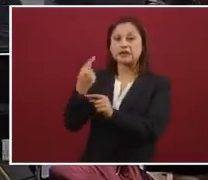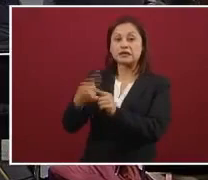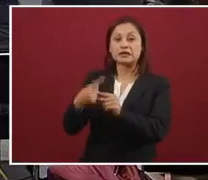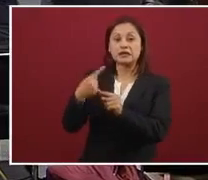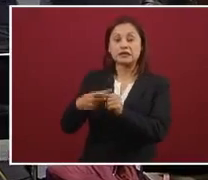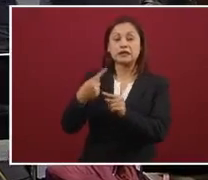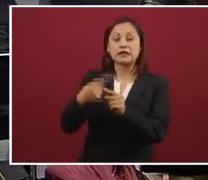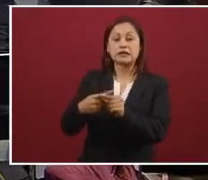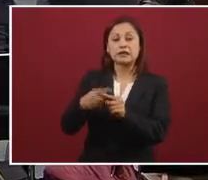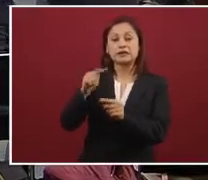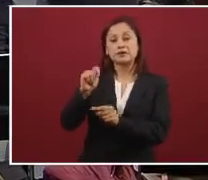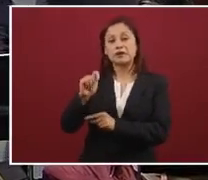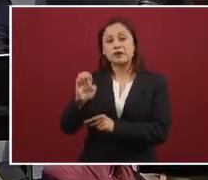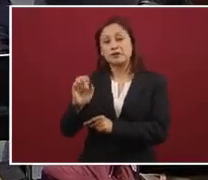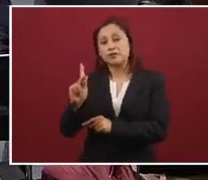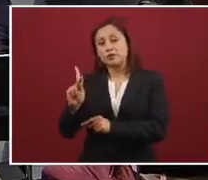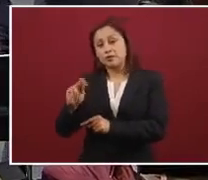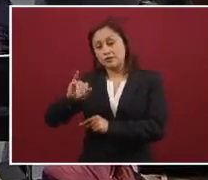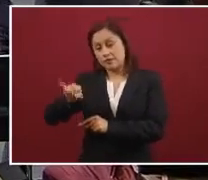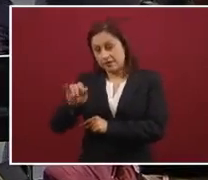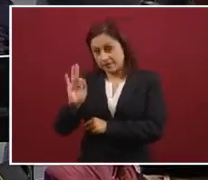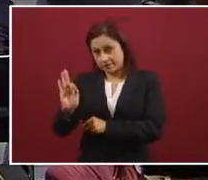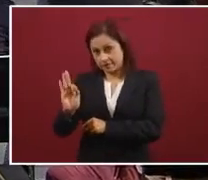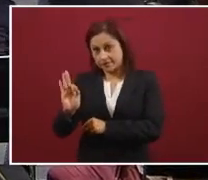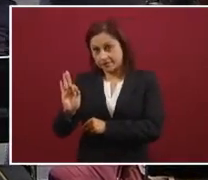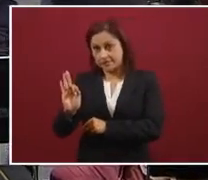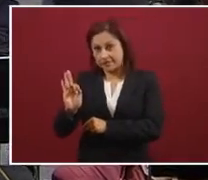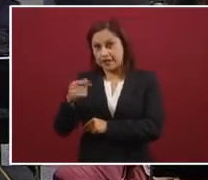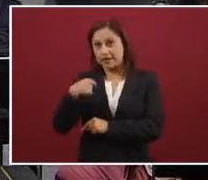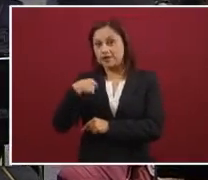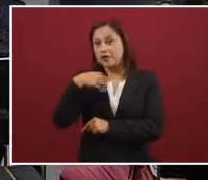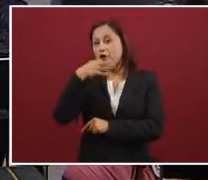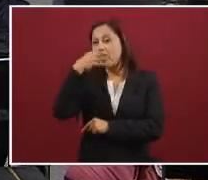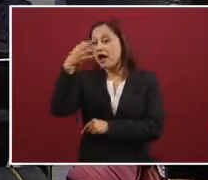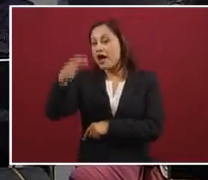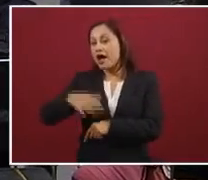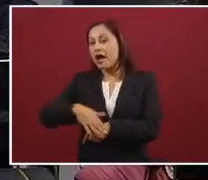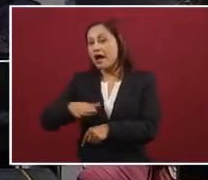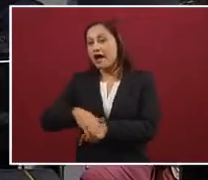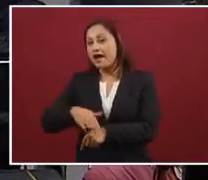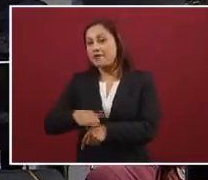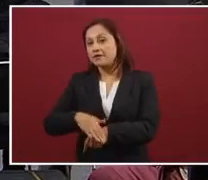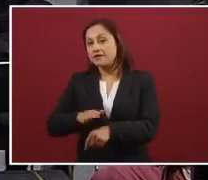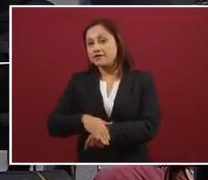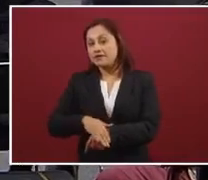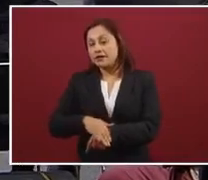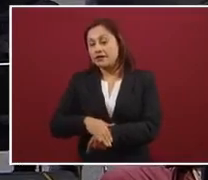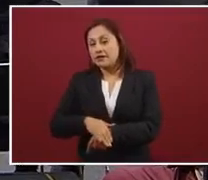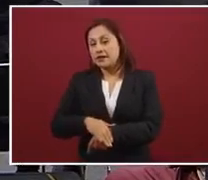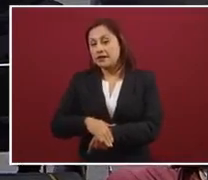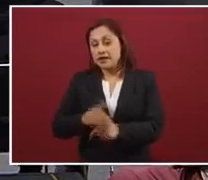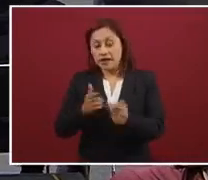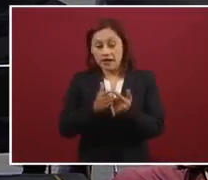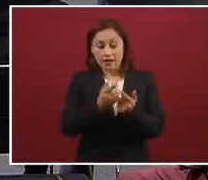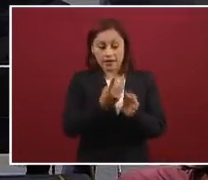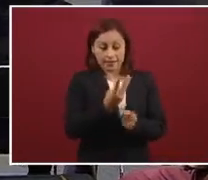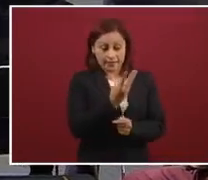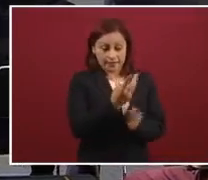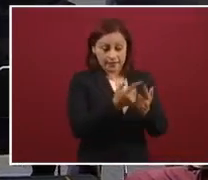un mes antes, de que tres iban a ser para un partido, tres para